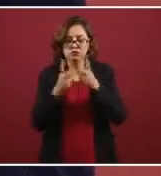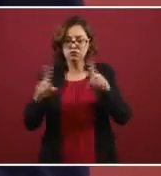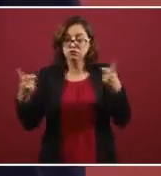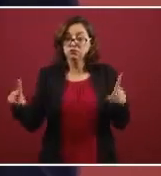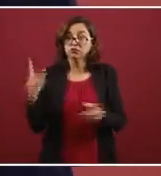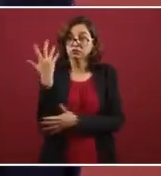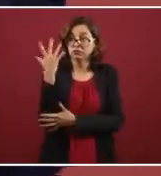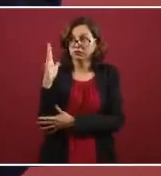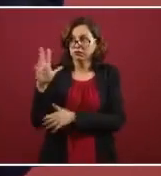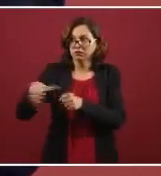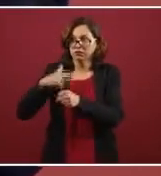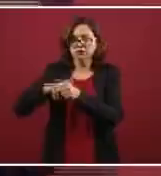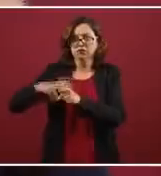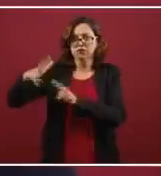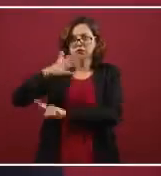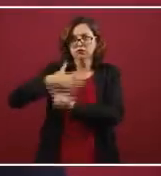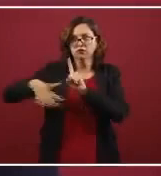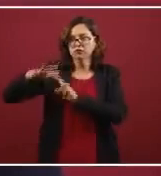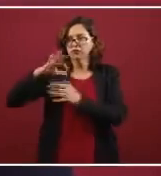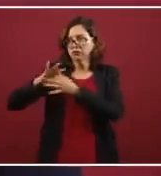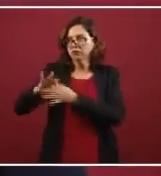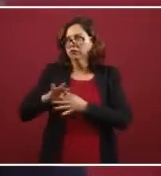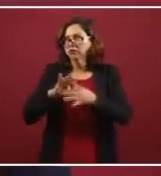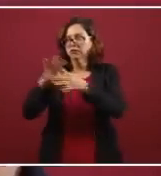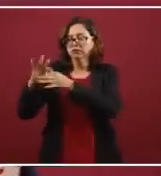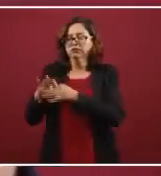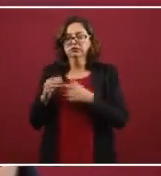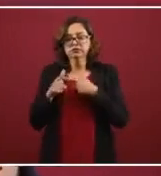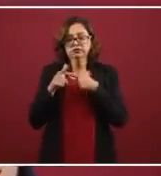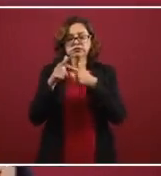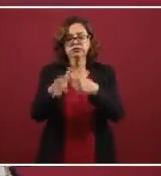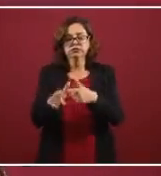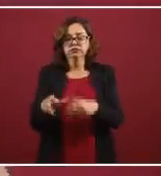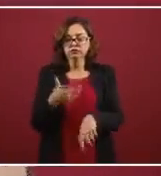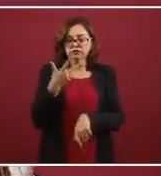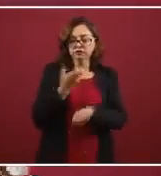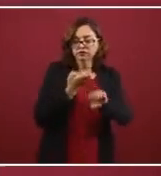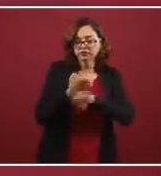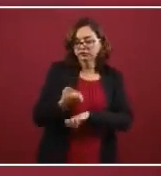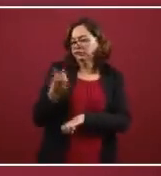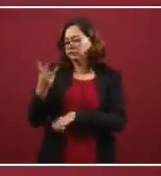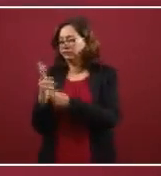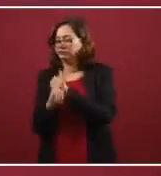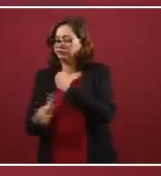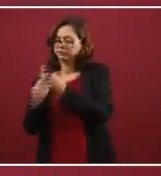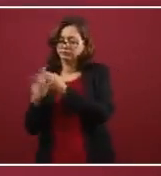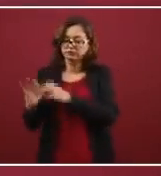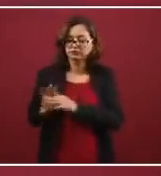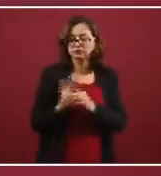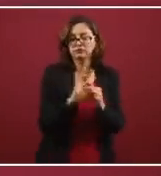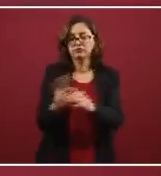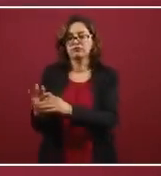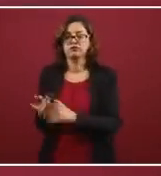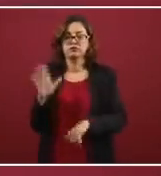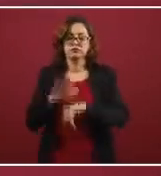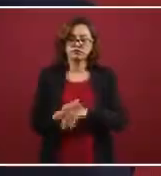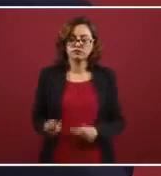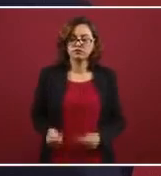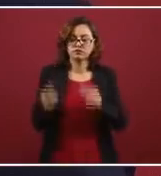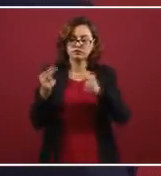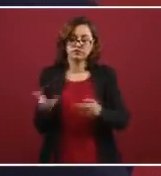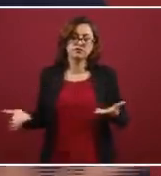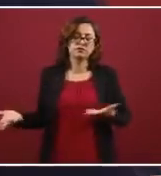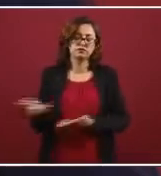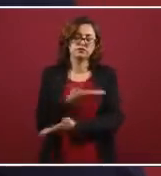sostenible entre estos 8 estados y los 3 países, facilitando el comercio, potenciando inversiones y sobre todo